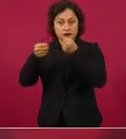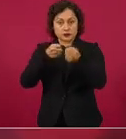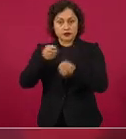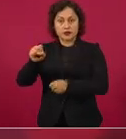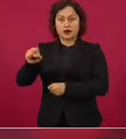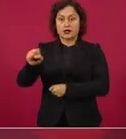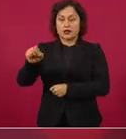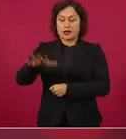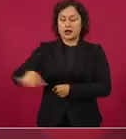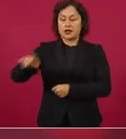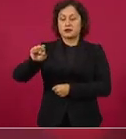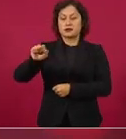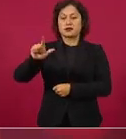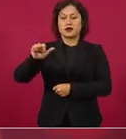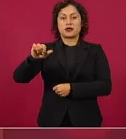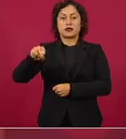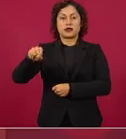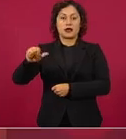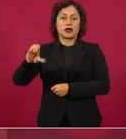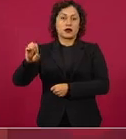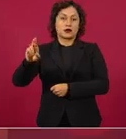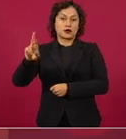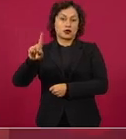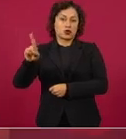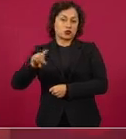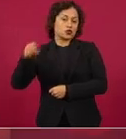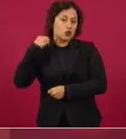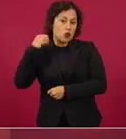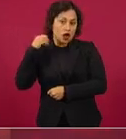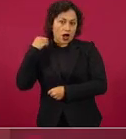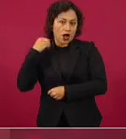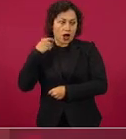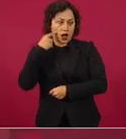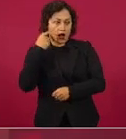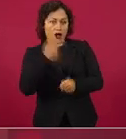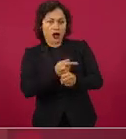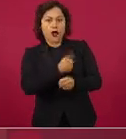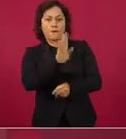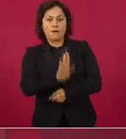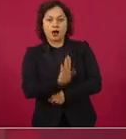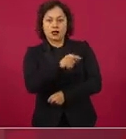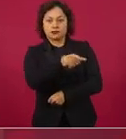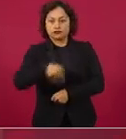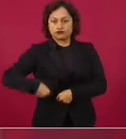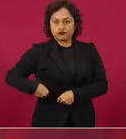Salina Cruz, Oaxaca, porque